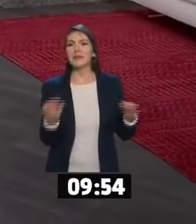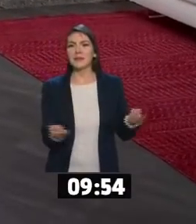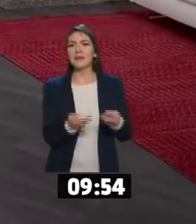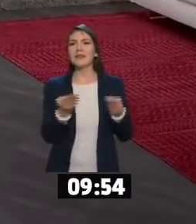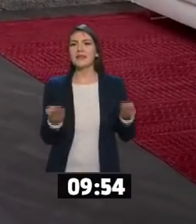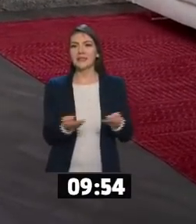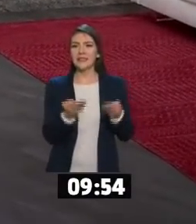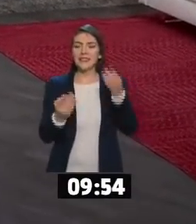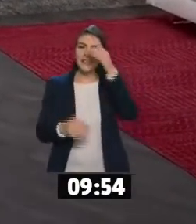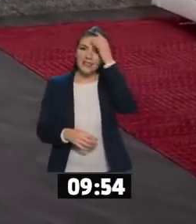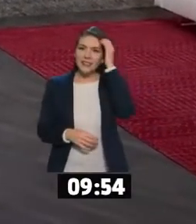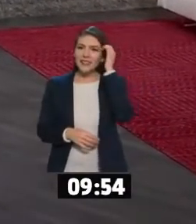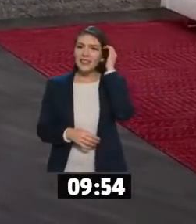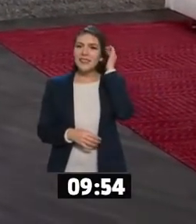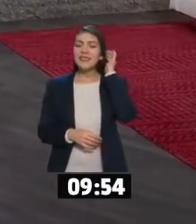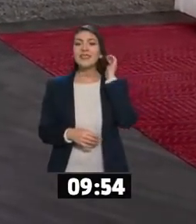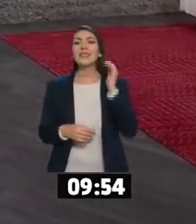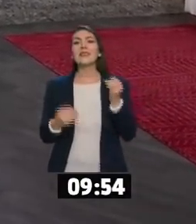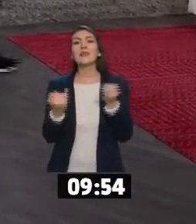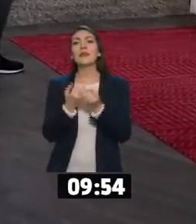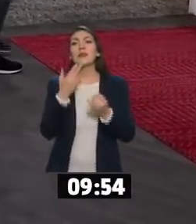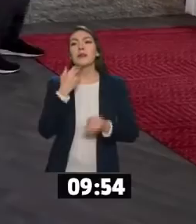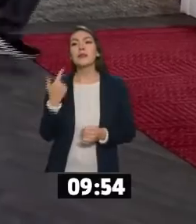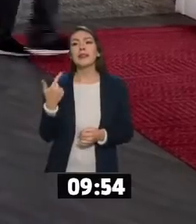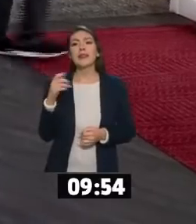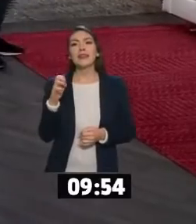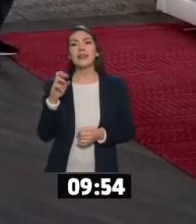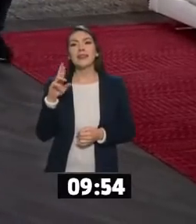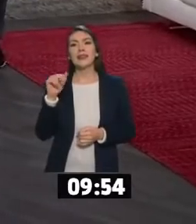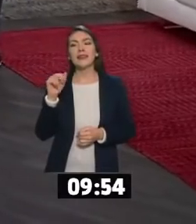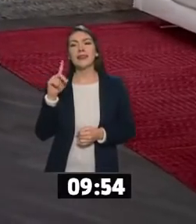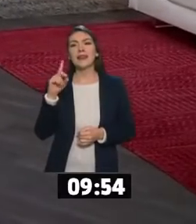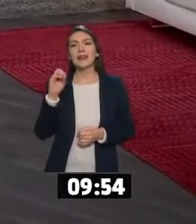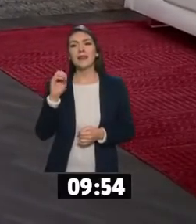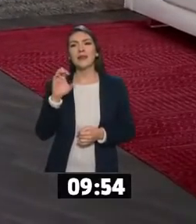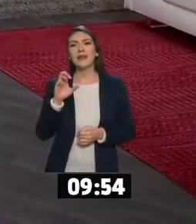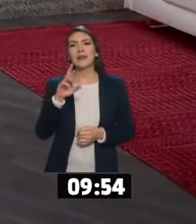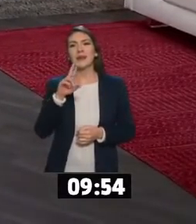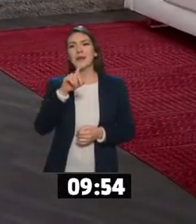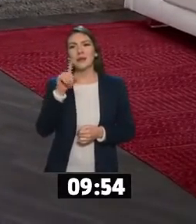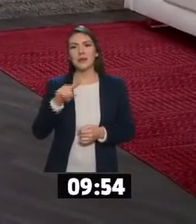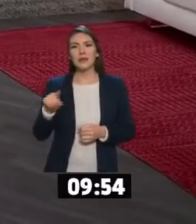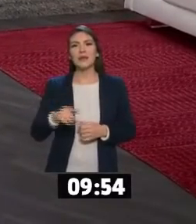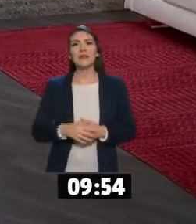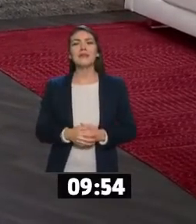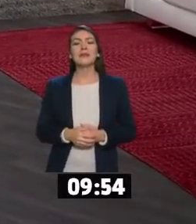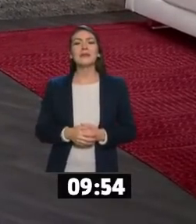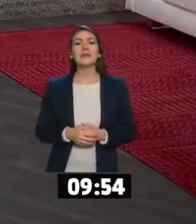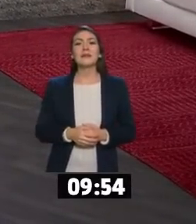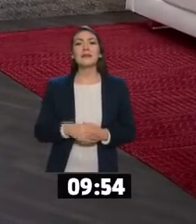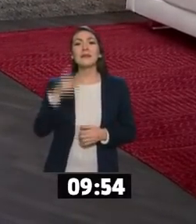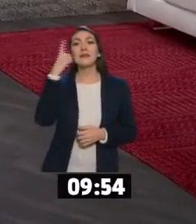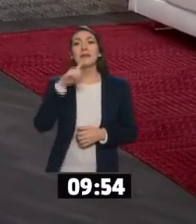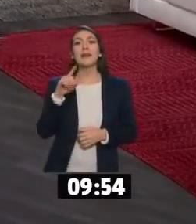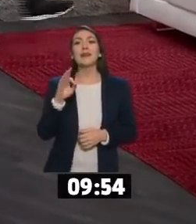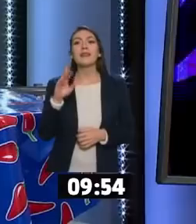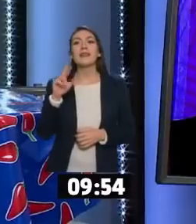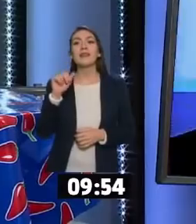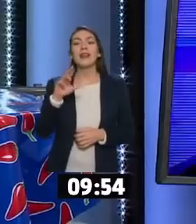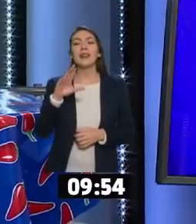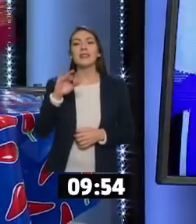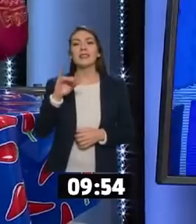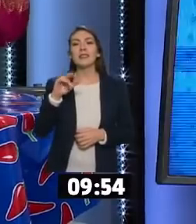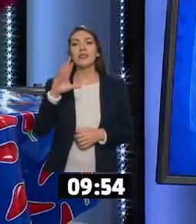Véngase. Saludos para Gerardo Cruz. Un abrazo para Francisco Tivero. Hoy en los